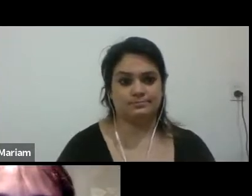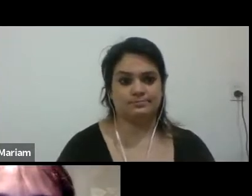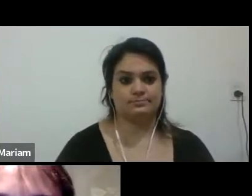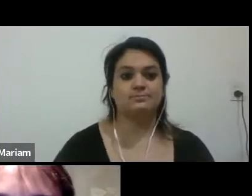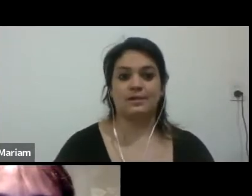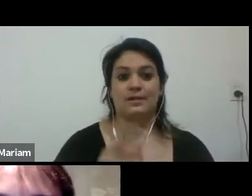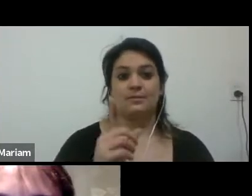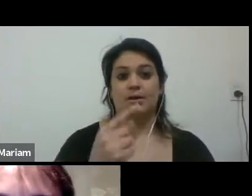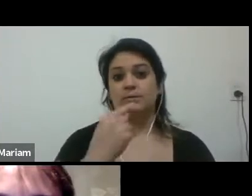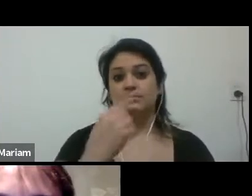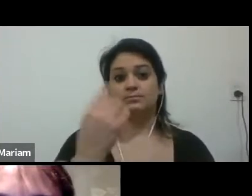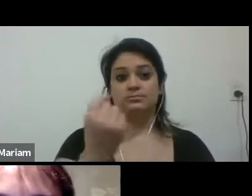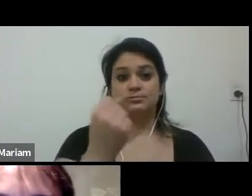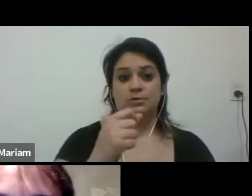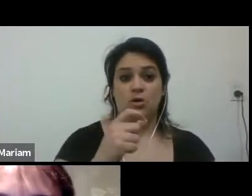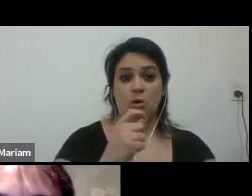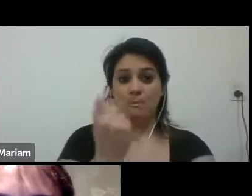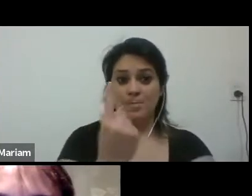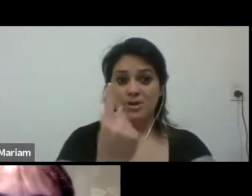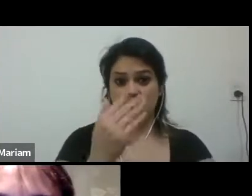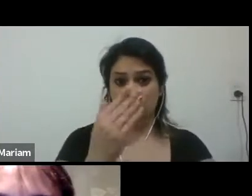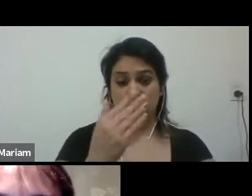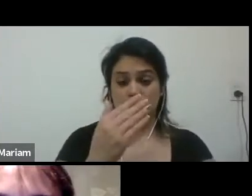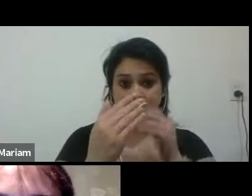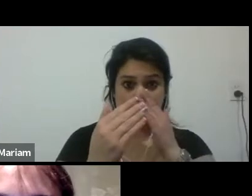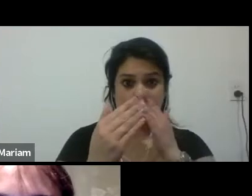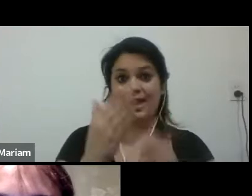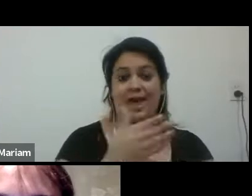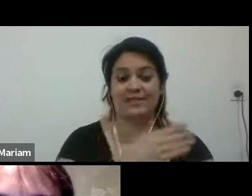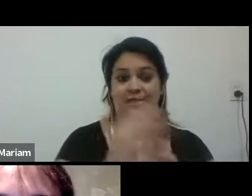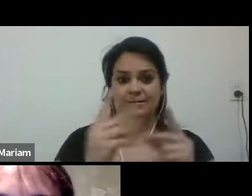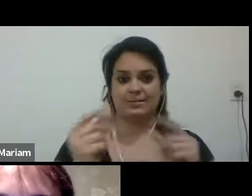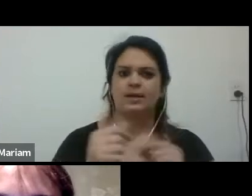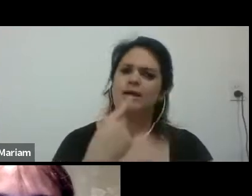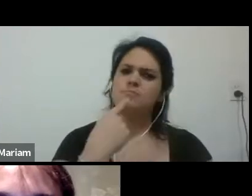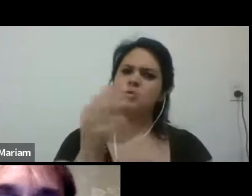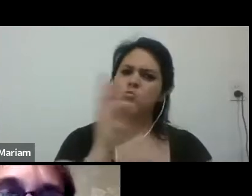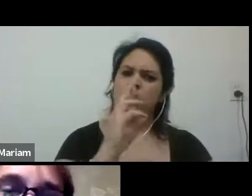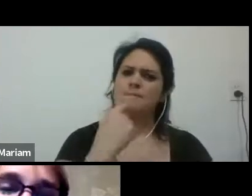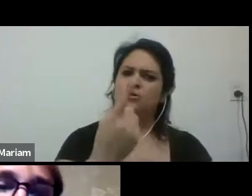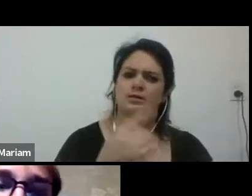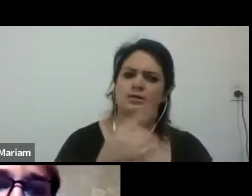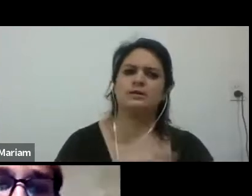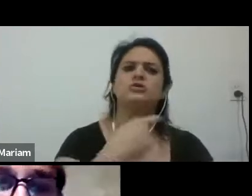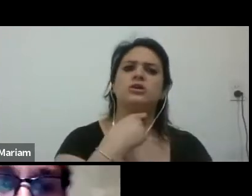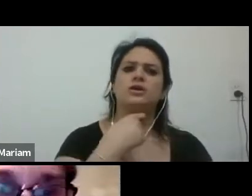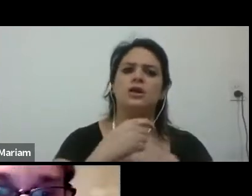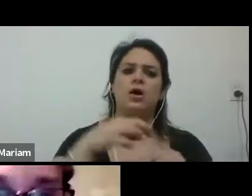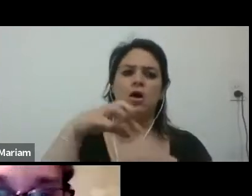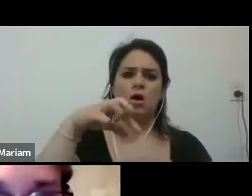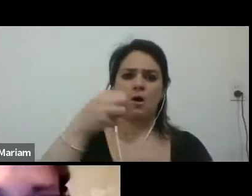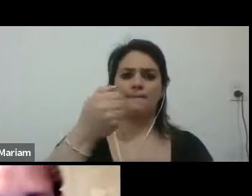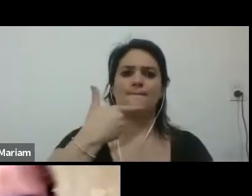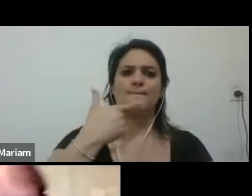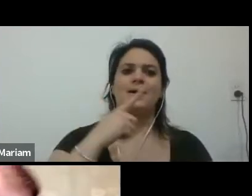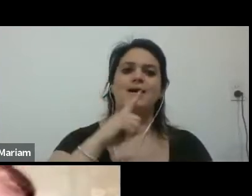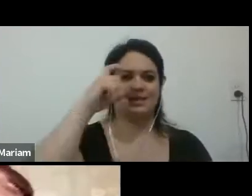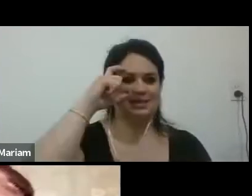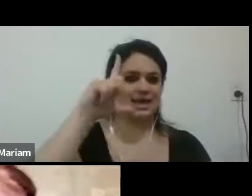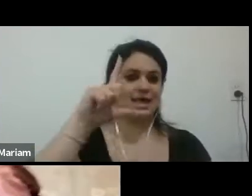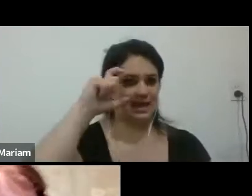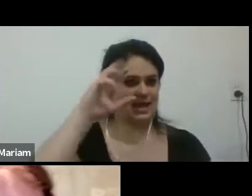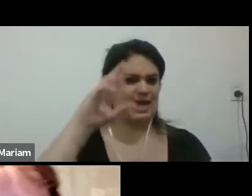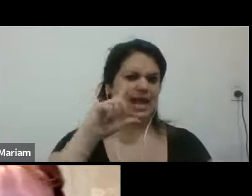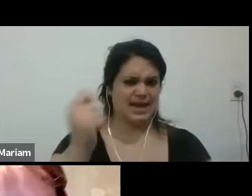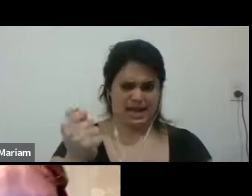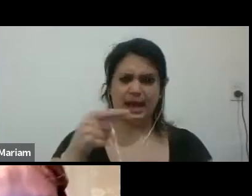minutos que tenemos de charlas abrir preguntas y quiero dedicarme a pastelería dámelo enseñarían en esta carrera o es